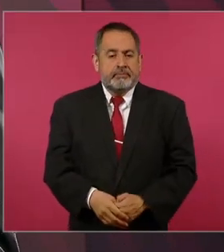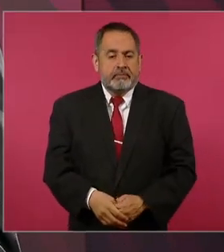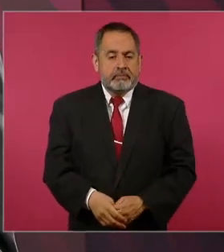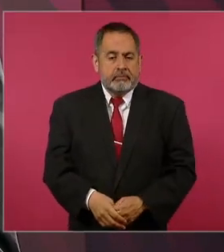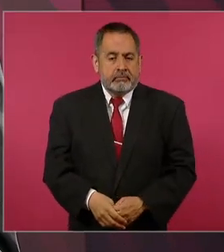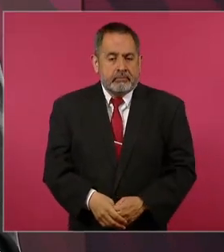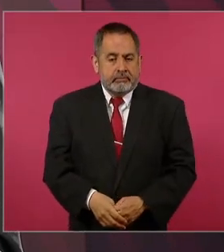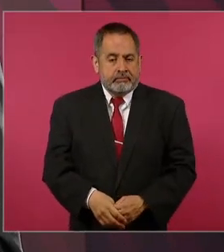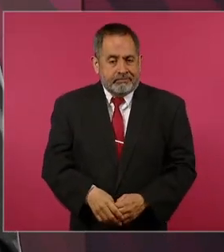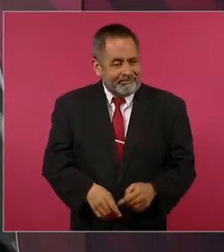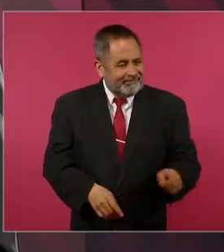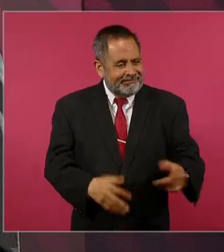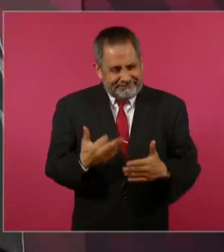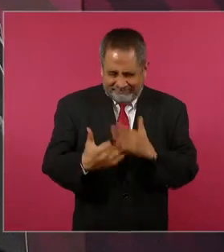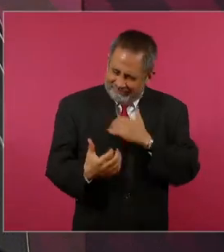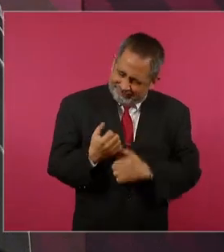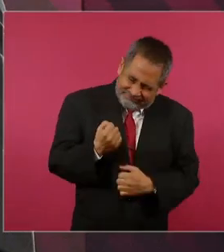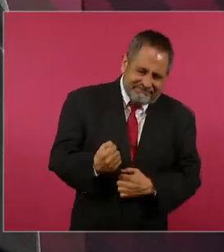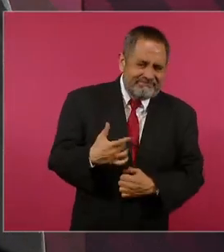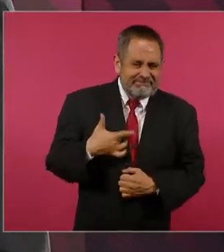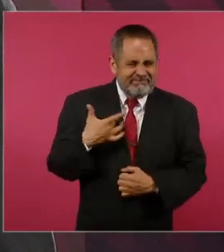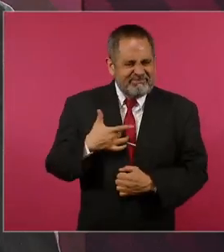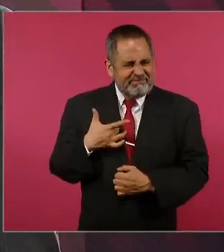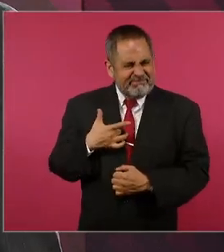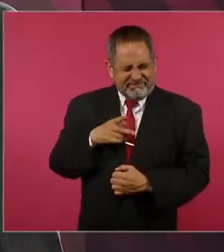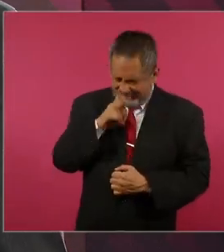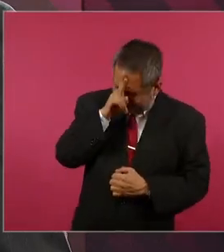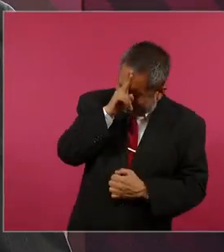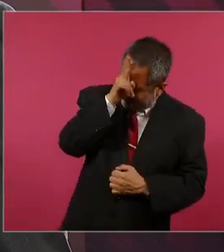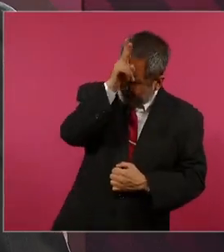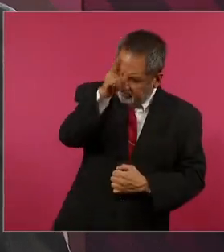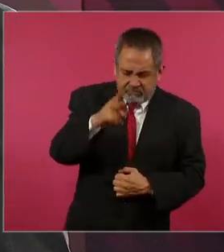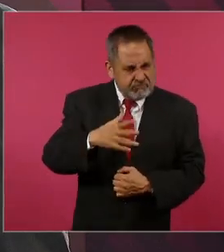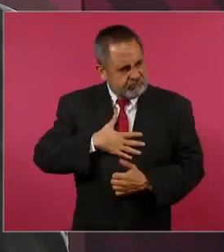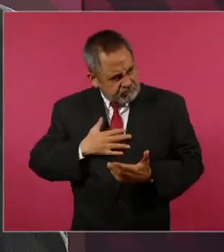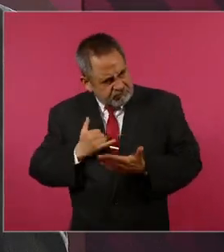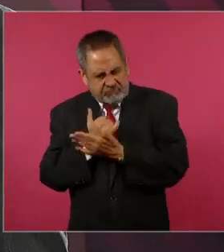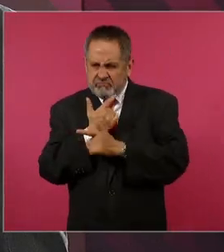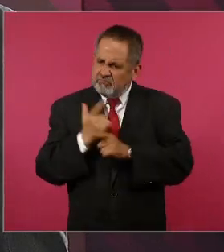No tuvieron la arrogancia de sentirse libres.